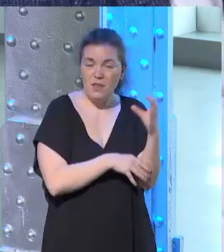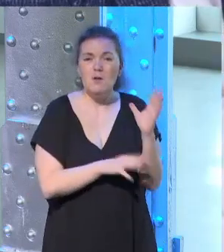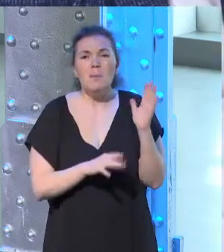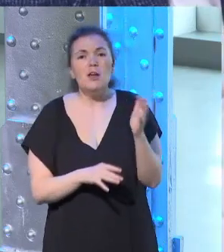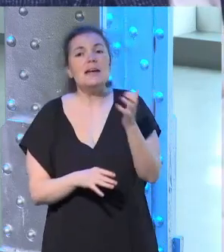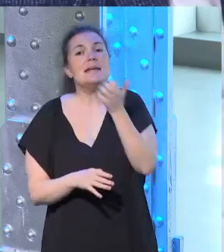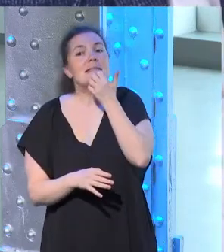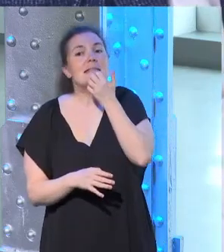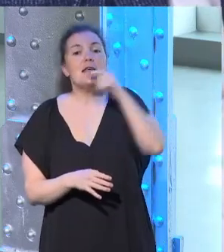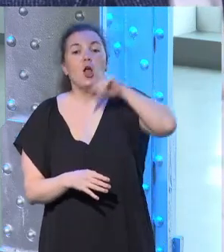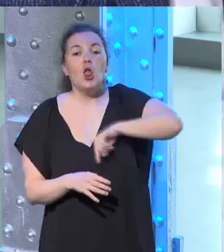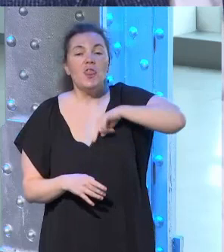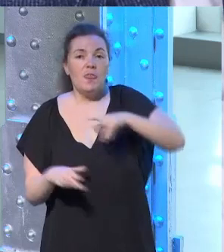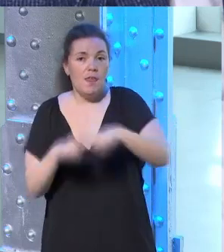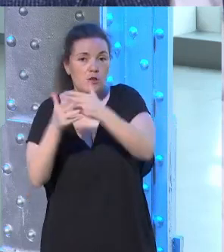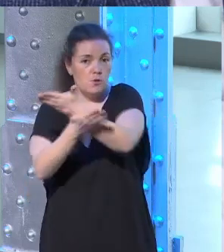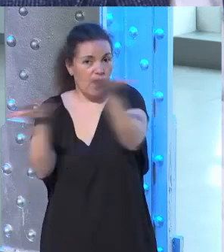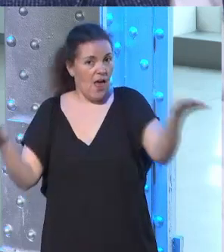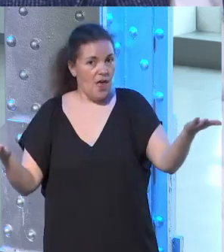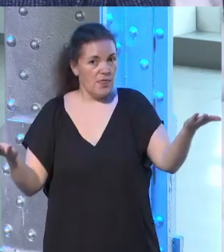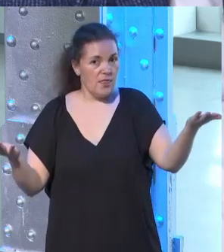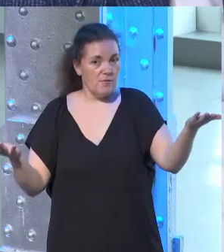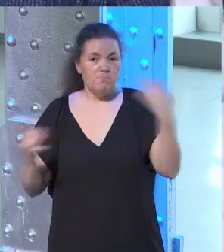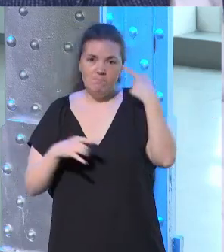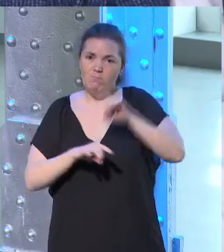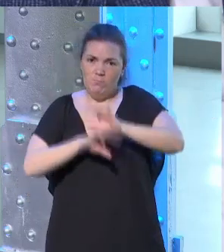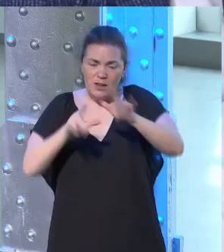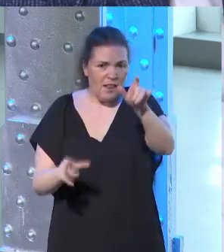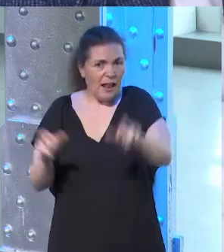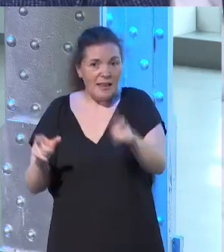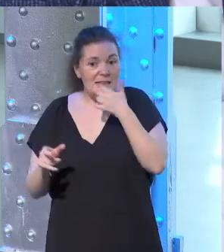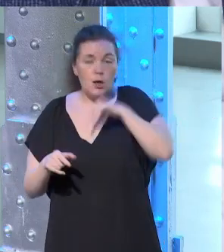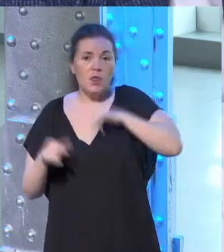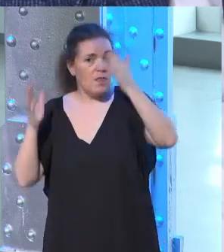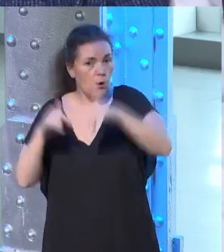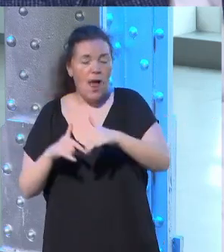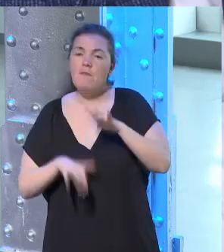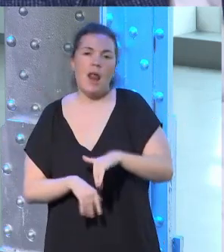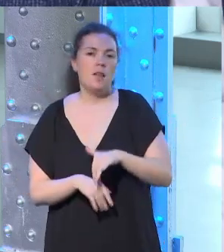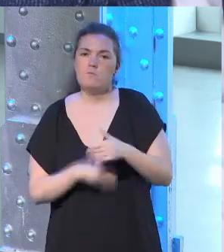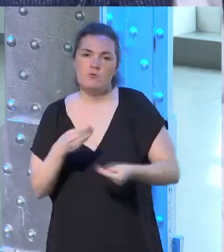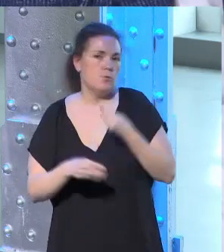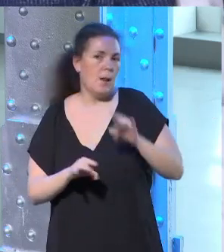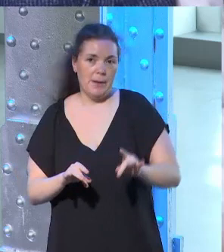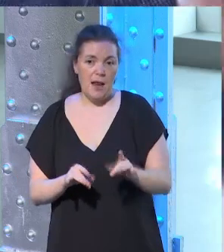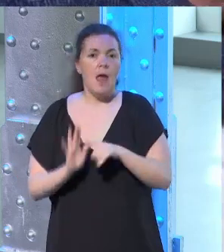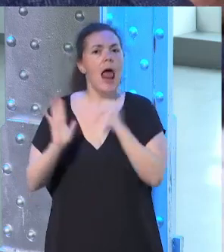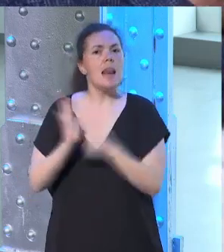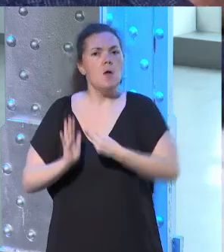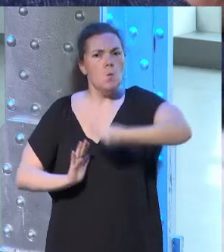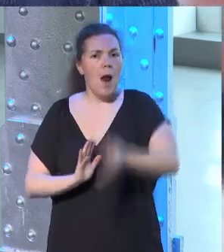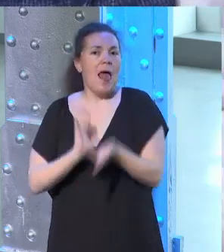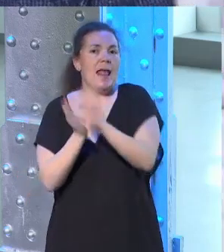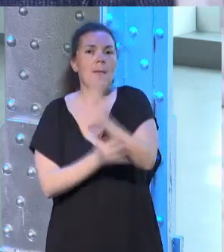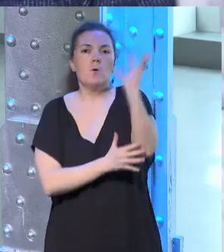la toma de conciencia de la sociedad, de los ciudadanos, de la gente, no va a llegar a ningún sitio, por muy buena que pueda ser la ley de cambio